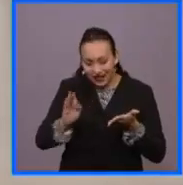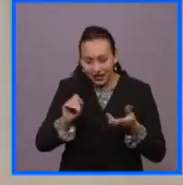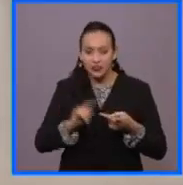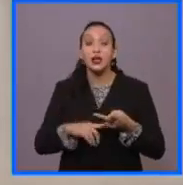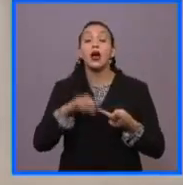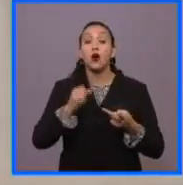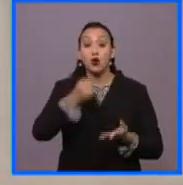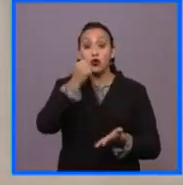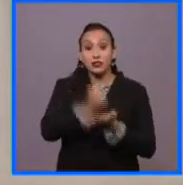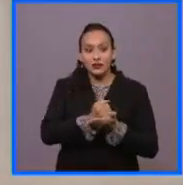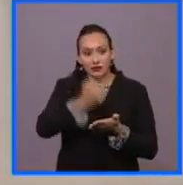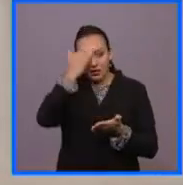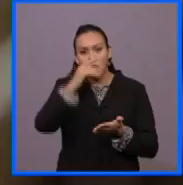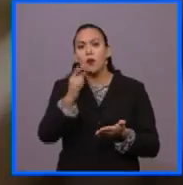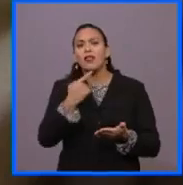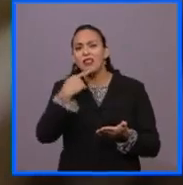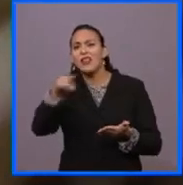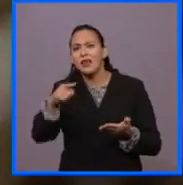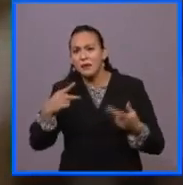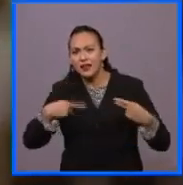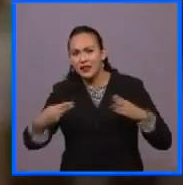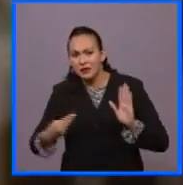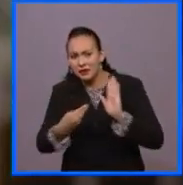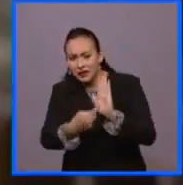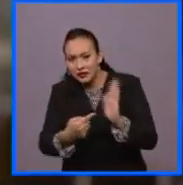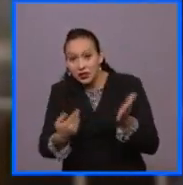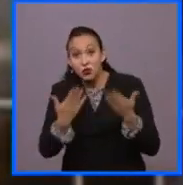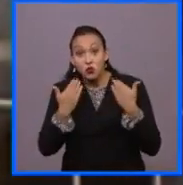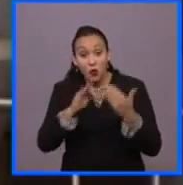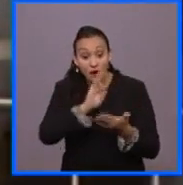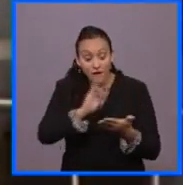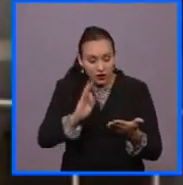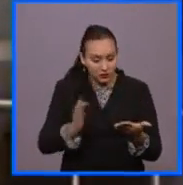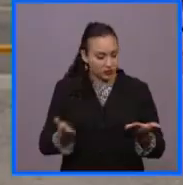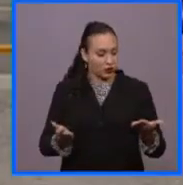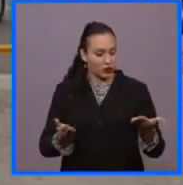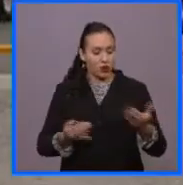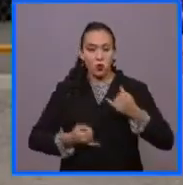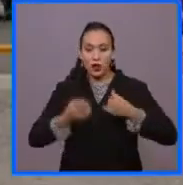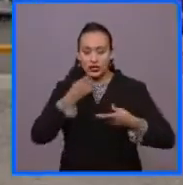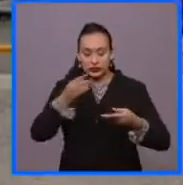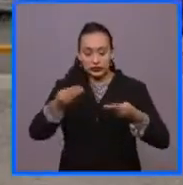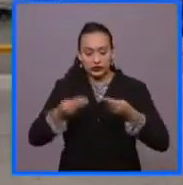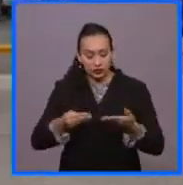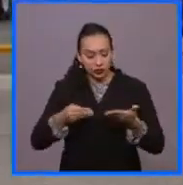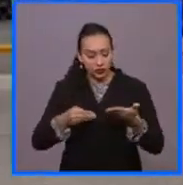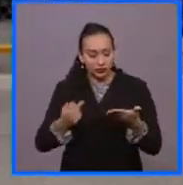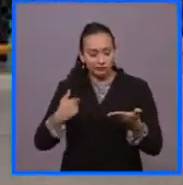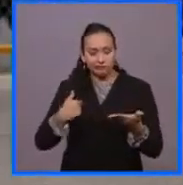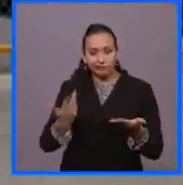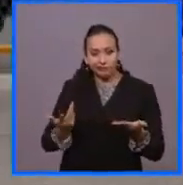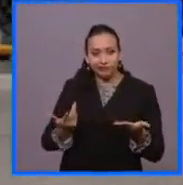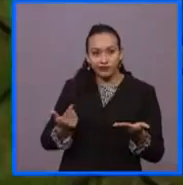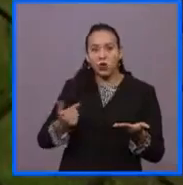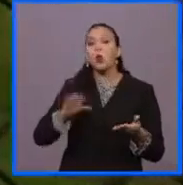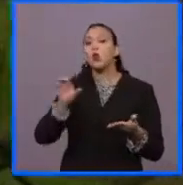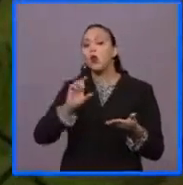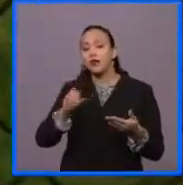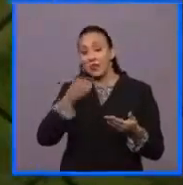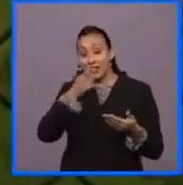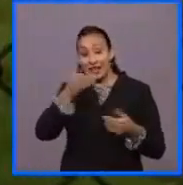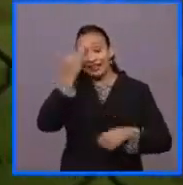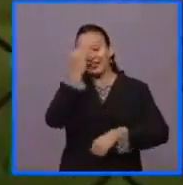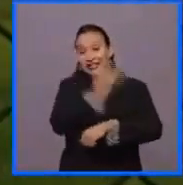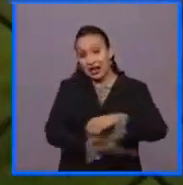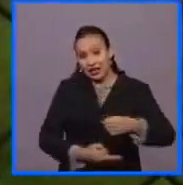conocer cuándo se presentó la demanda o el desahogo de una prevención, la persona juzgadora no puede considerar